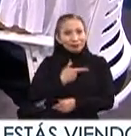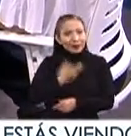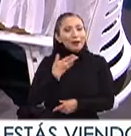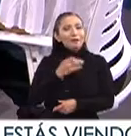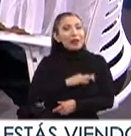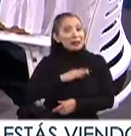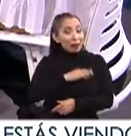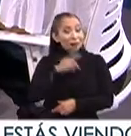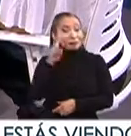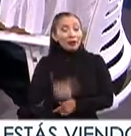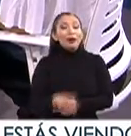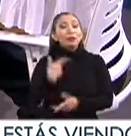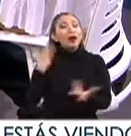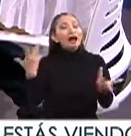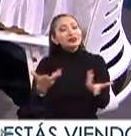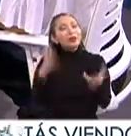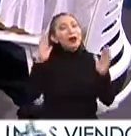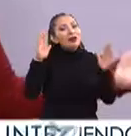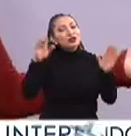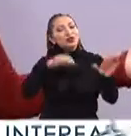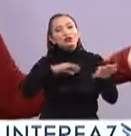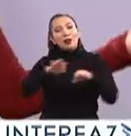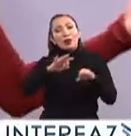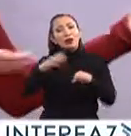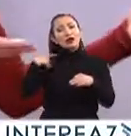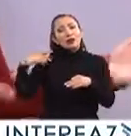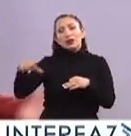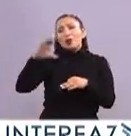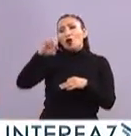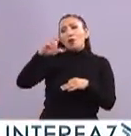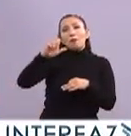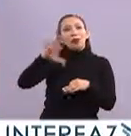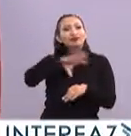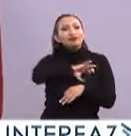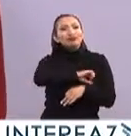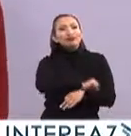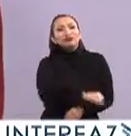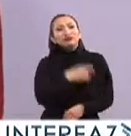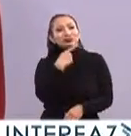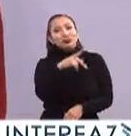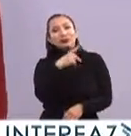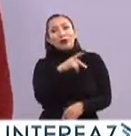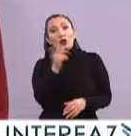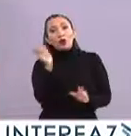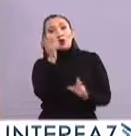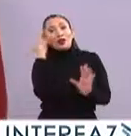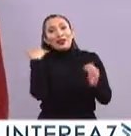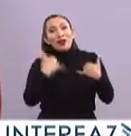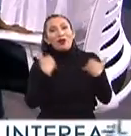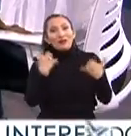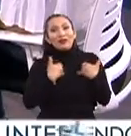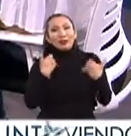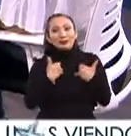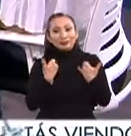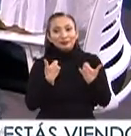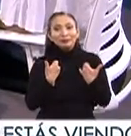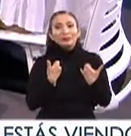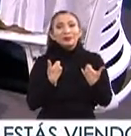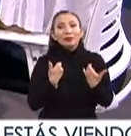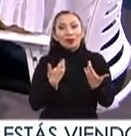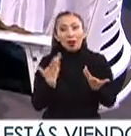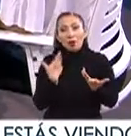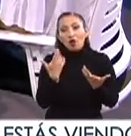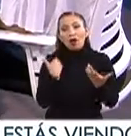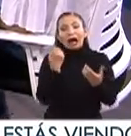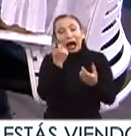Muchas felicidades por hacer este magnífico trabajo. Además, Omar es un gran fanático. Así es, de cuando era muy joven, casi más